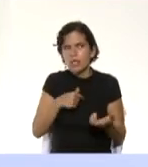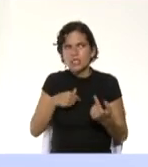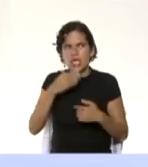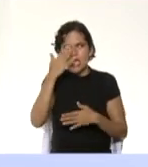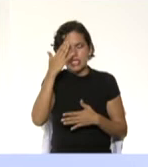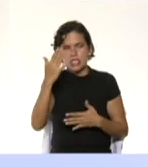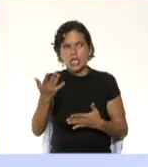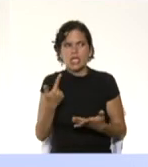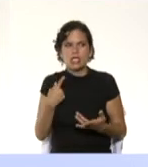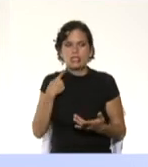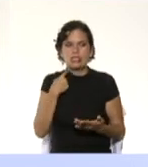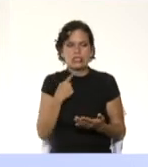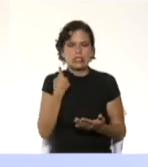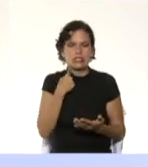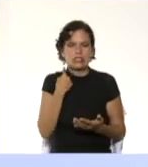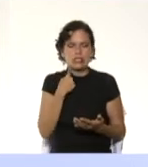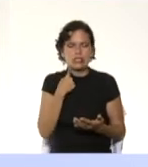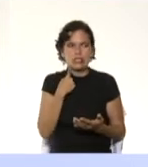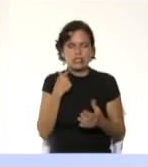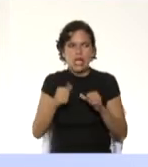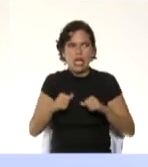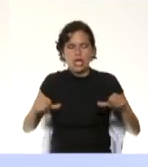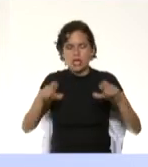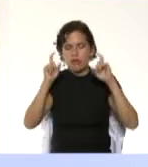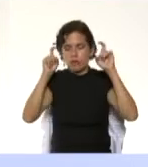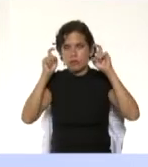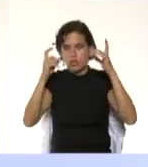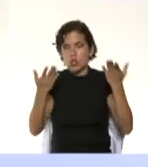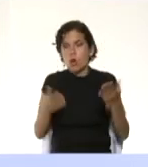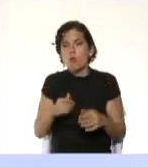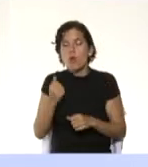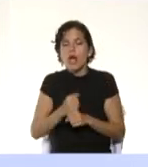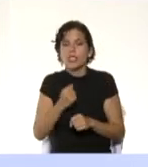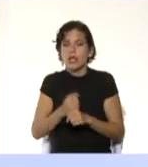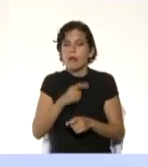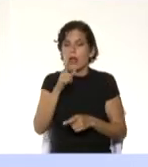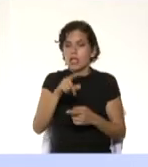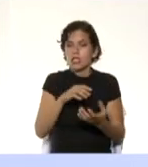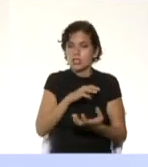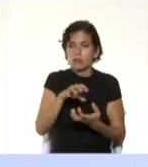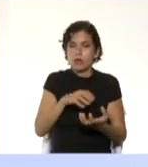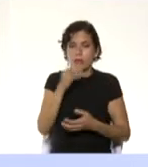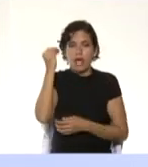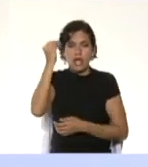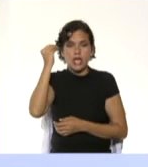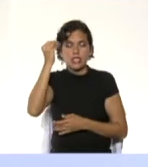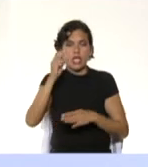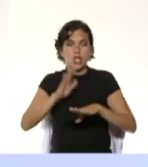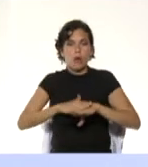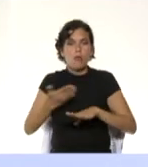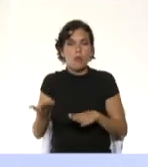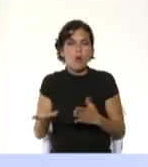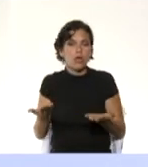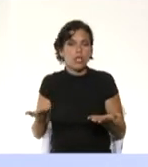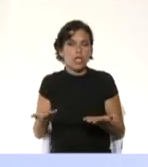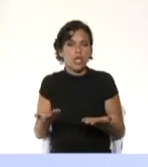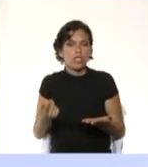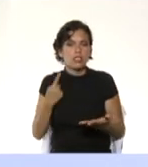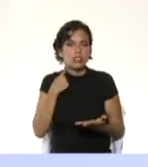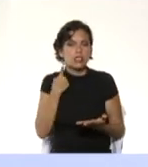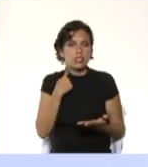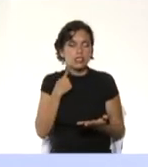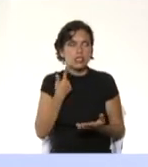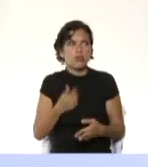es que me quedaron áreas de formación. Voy a trabajar en esa situación analizando por qué me quedaron